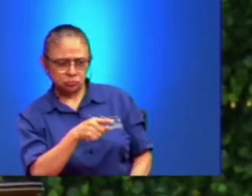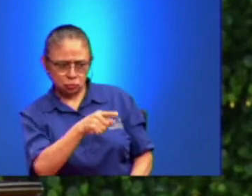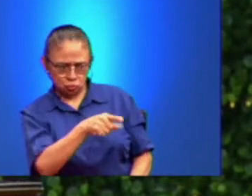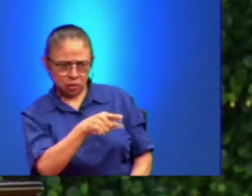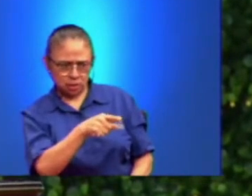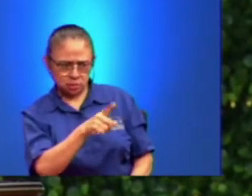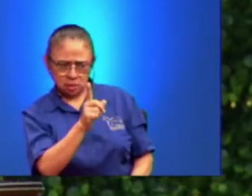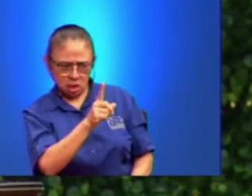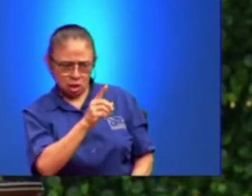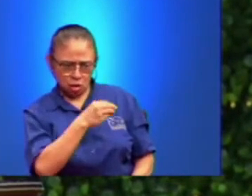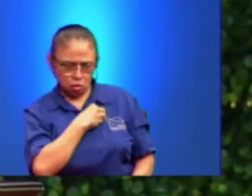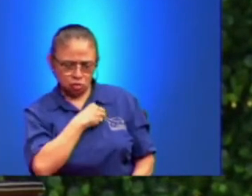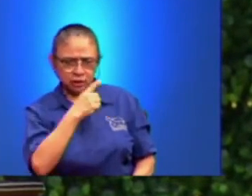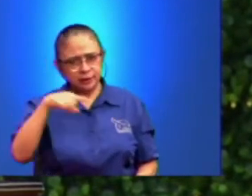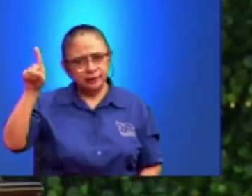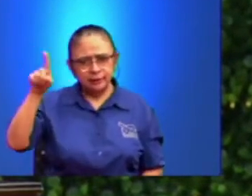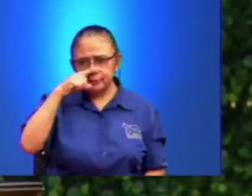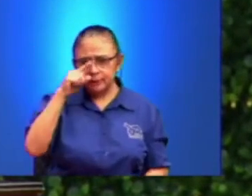también